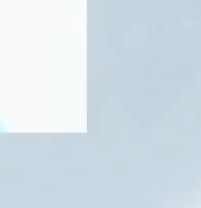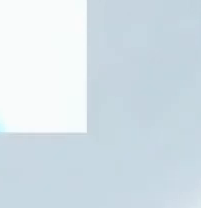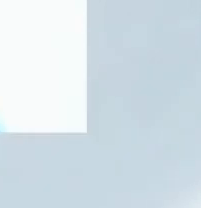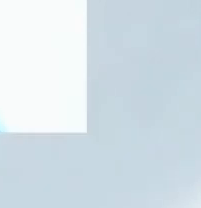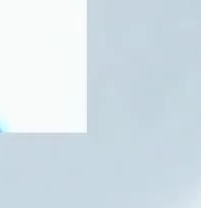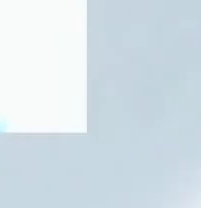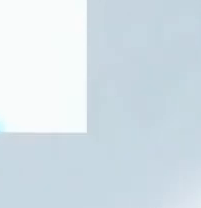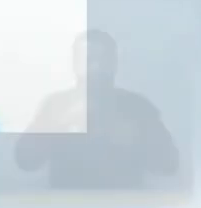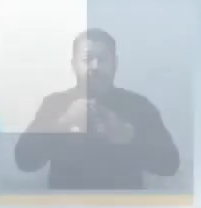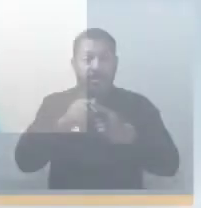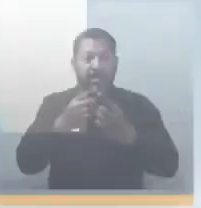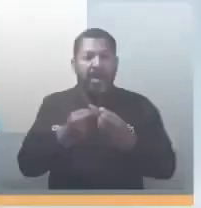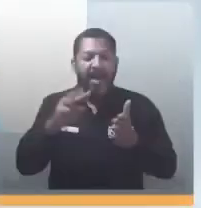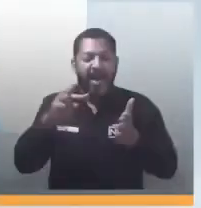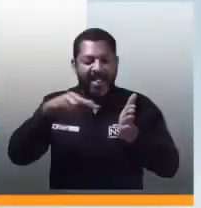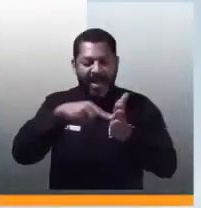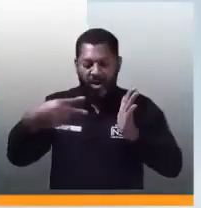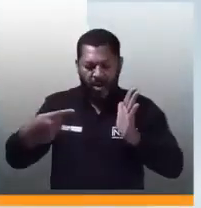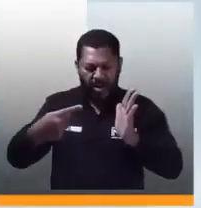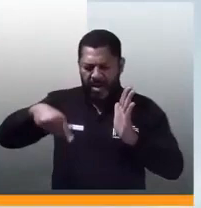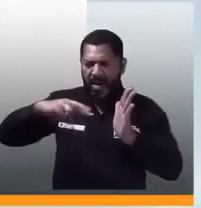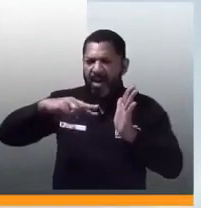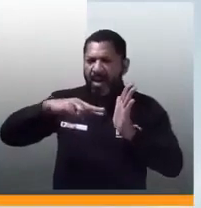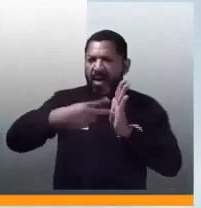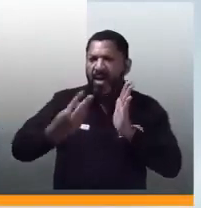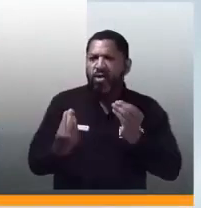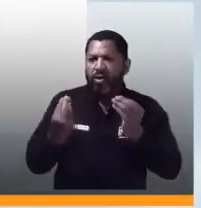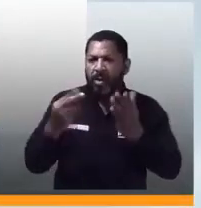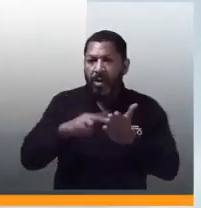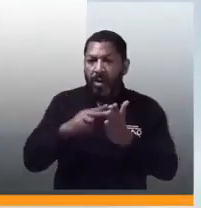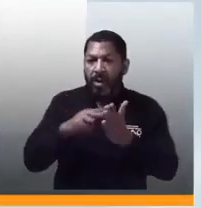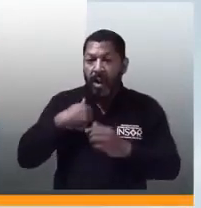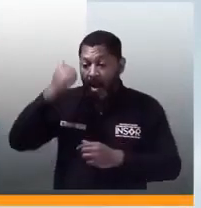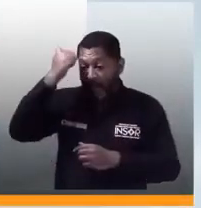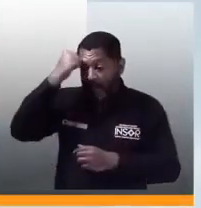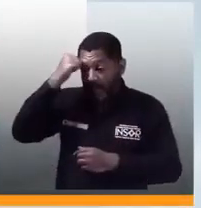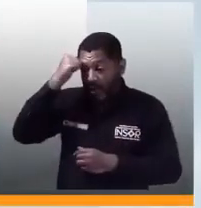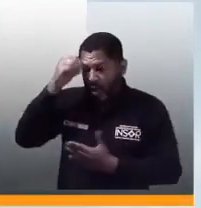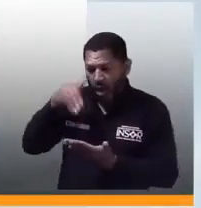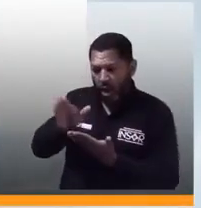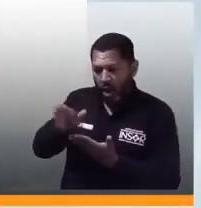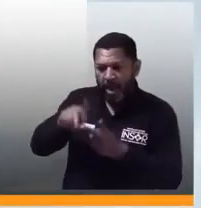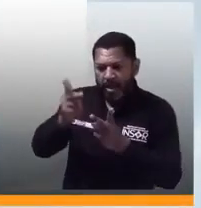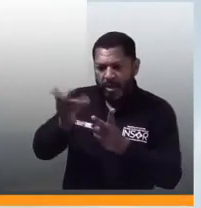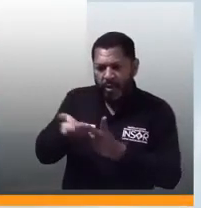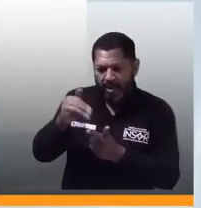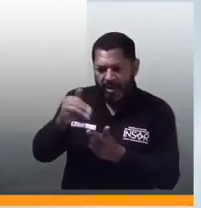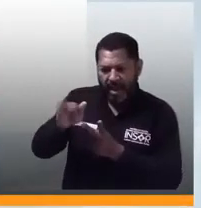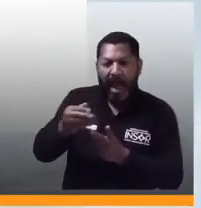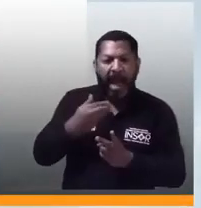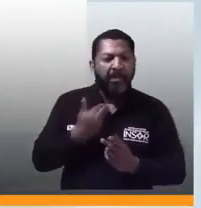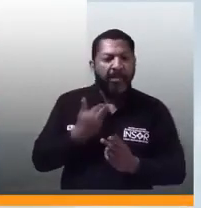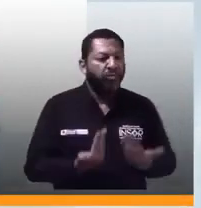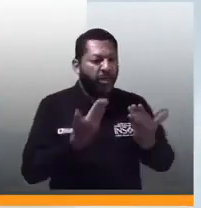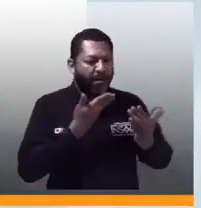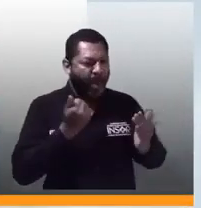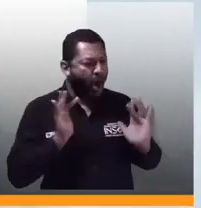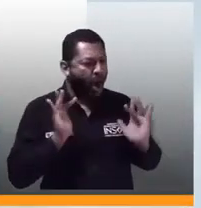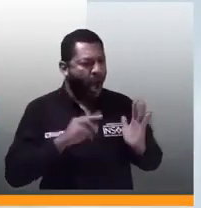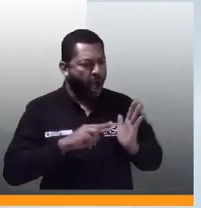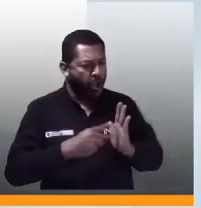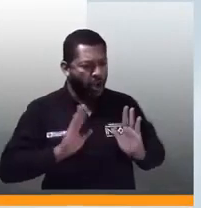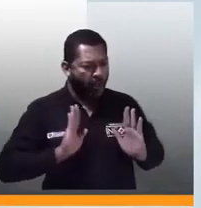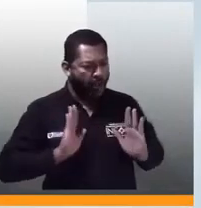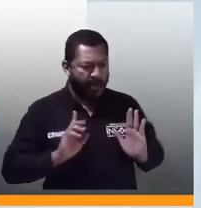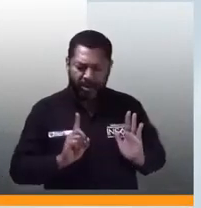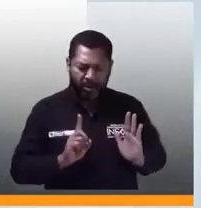que la tecnología en ningún momento pues, va a reemplazar ni al profesor ni al estudiante, y mucho menos pues, esa relación